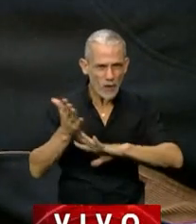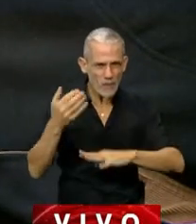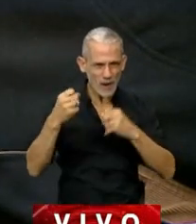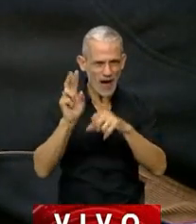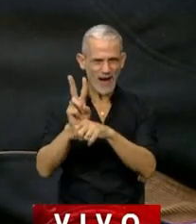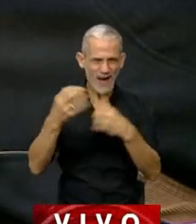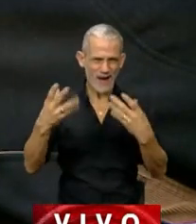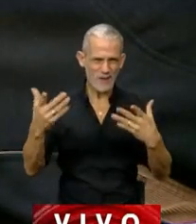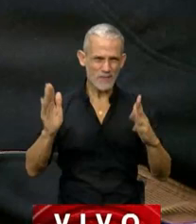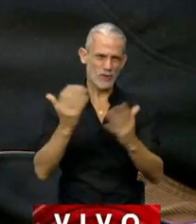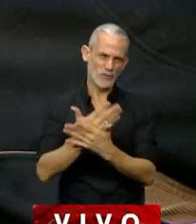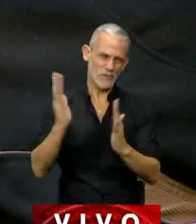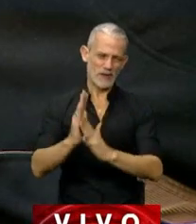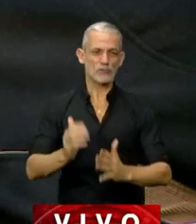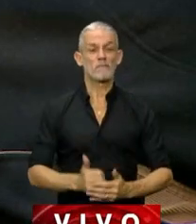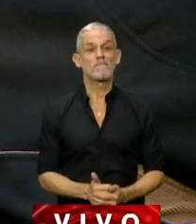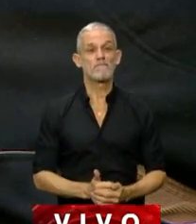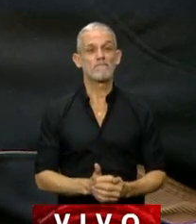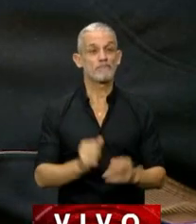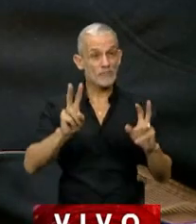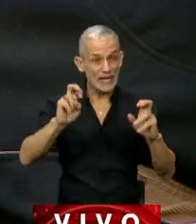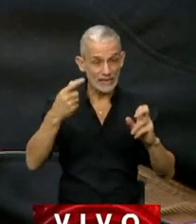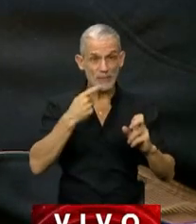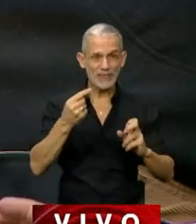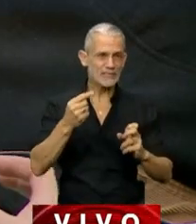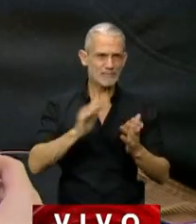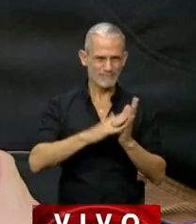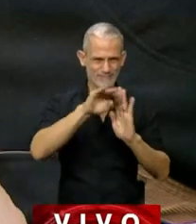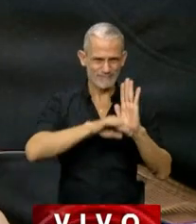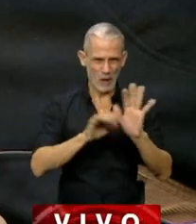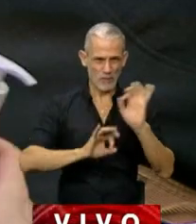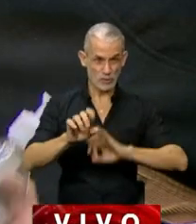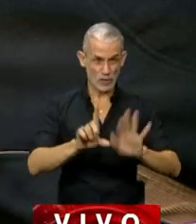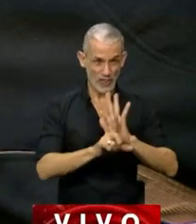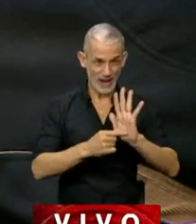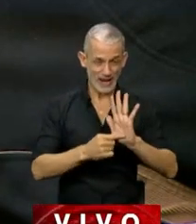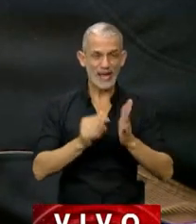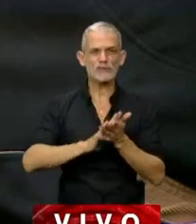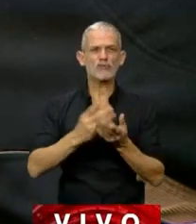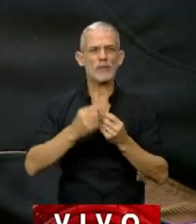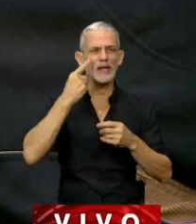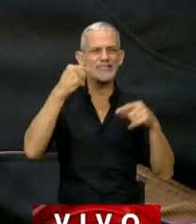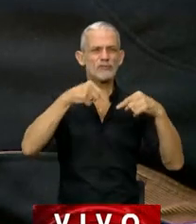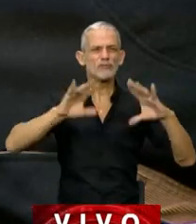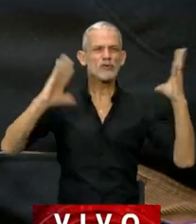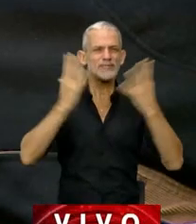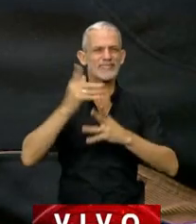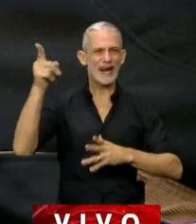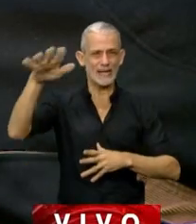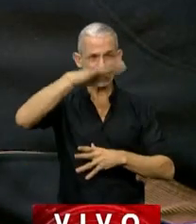paliativo. Una de las cuestiones que se mencionan en el cuidado paliativo, que tiene que ver con los organismos